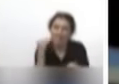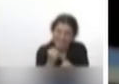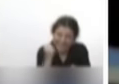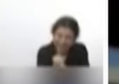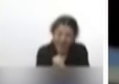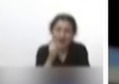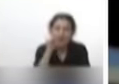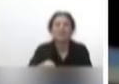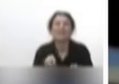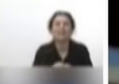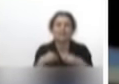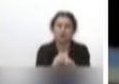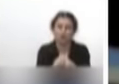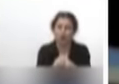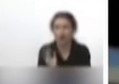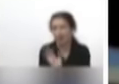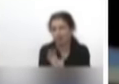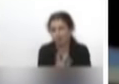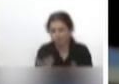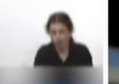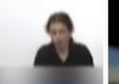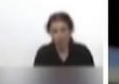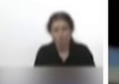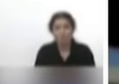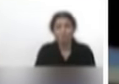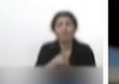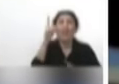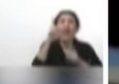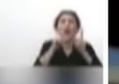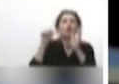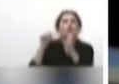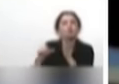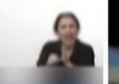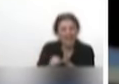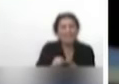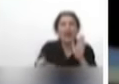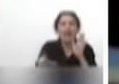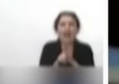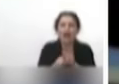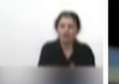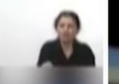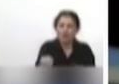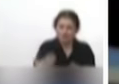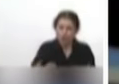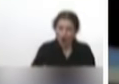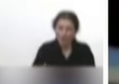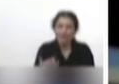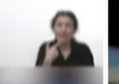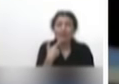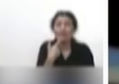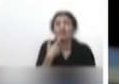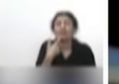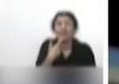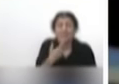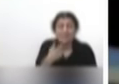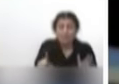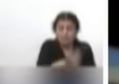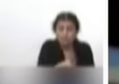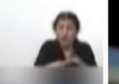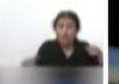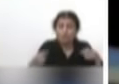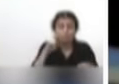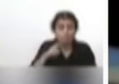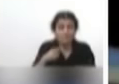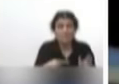digo, también vivimos un montón de años de mentira, un montón de años de engaño, repartiendo la que no había. Entonces, eso en